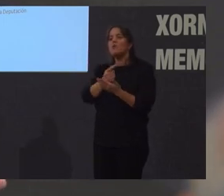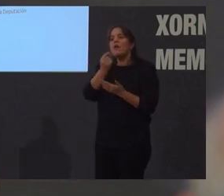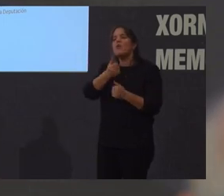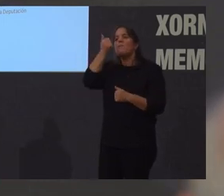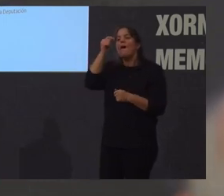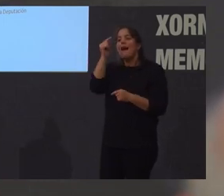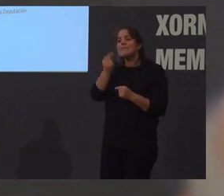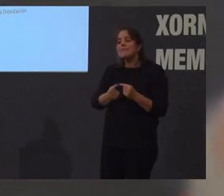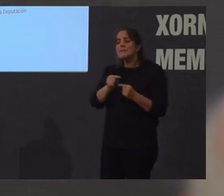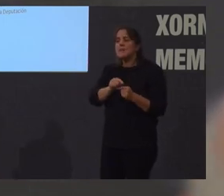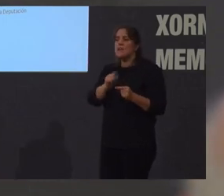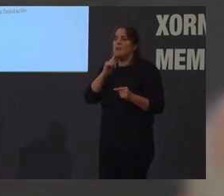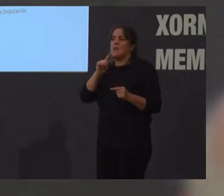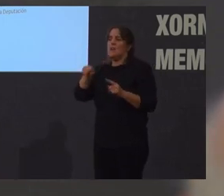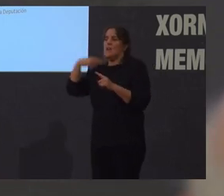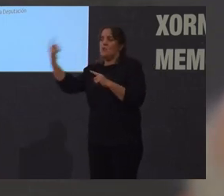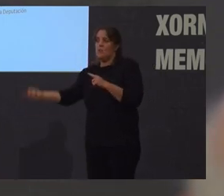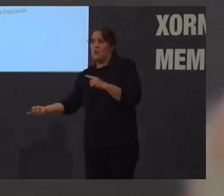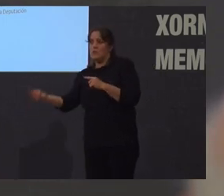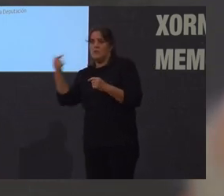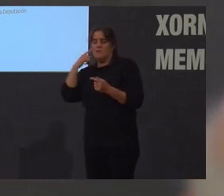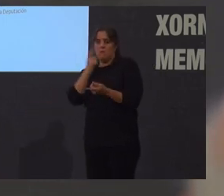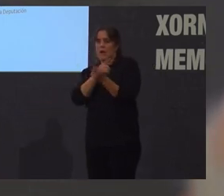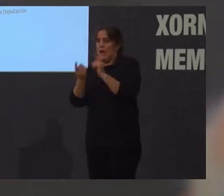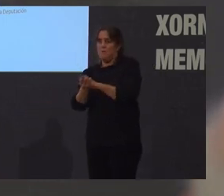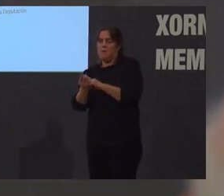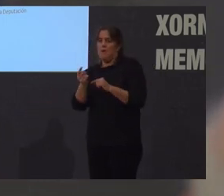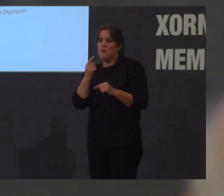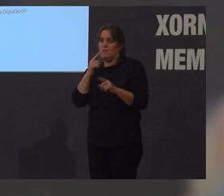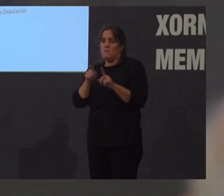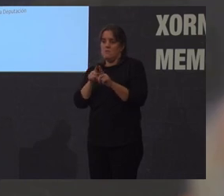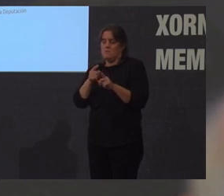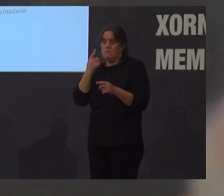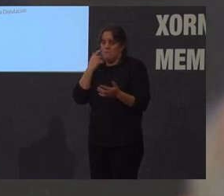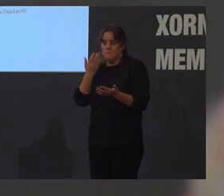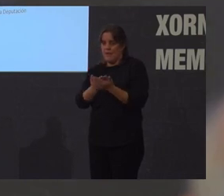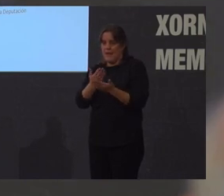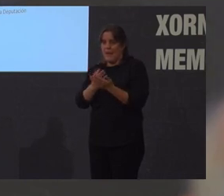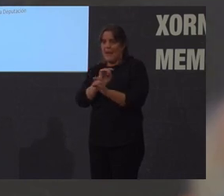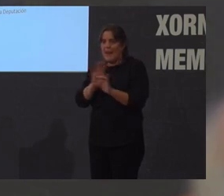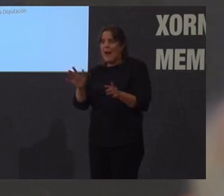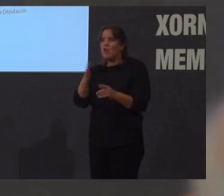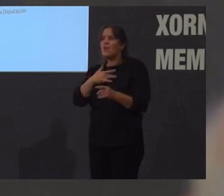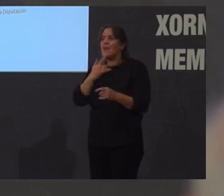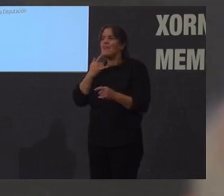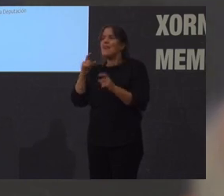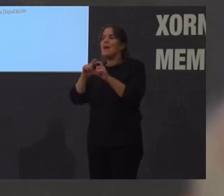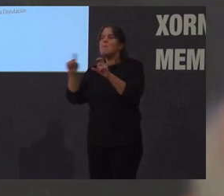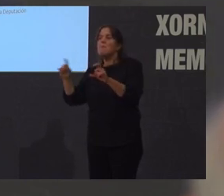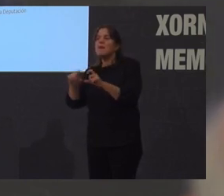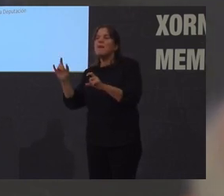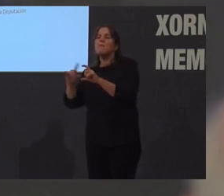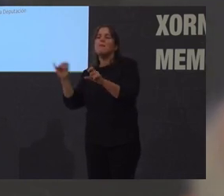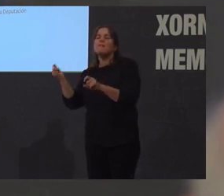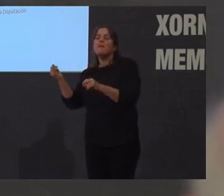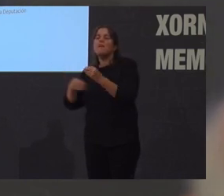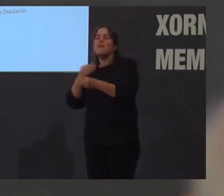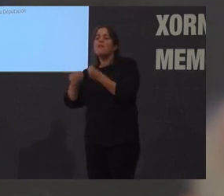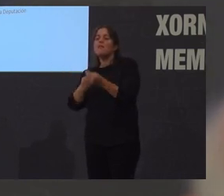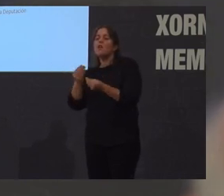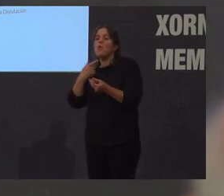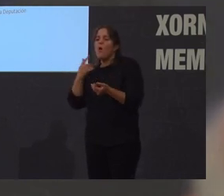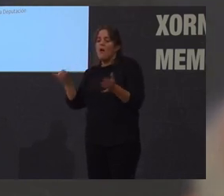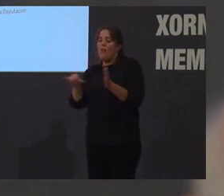eran las que hubo posterior, y cambia de manera radical. ¿Quiénes pudieron hacer negocio? ¿Qué empresarios y qué empresas? Aquellas que habían sido afectadas al